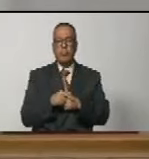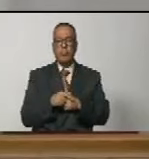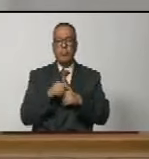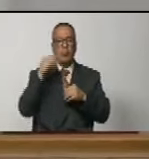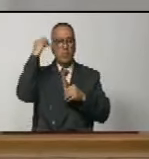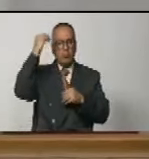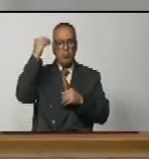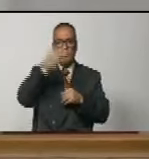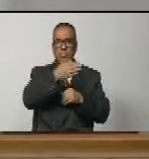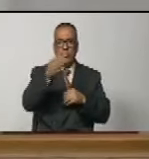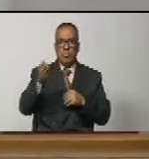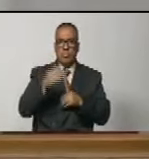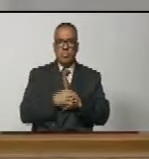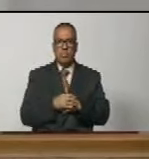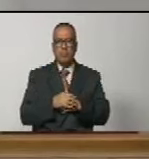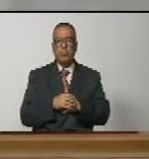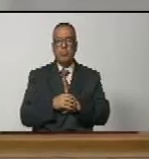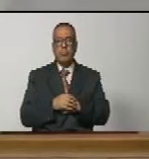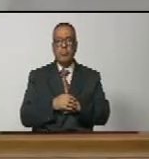En consideración,